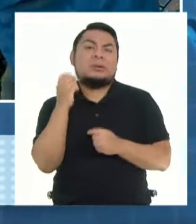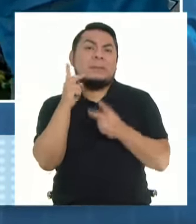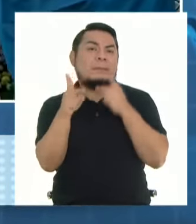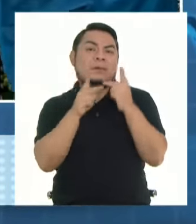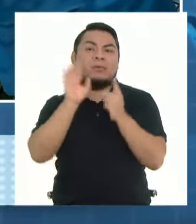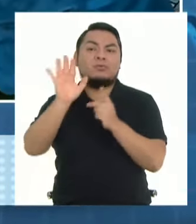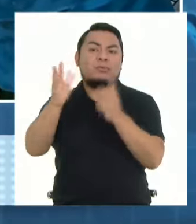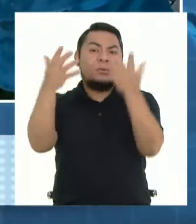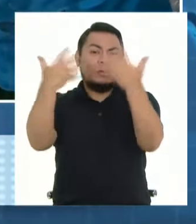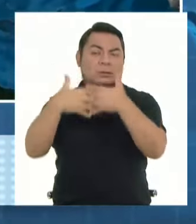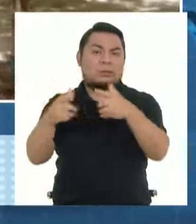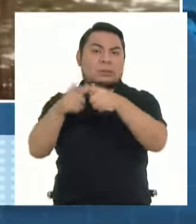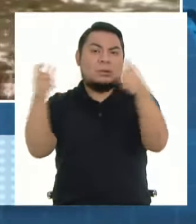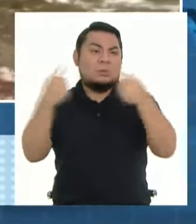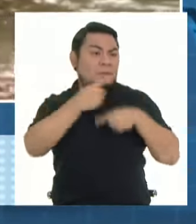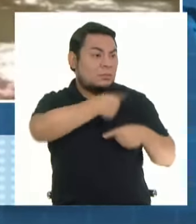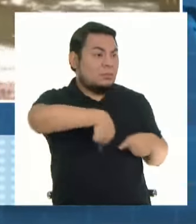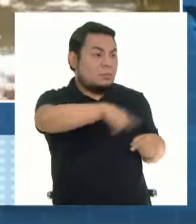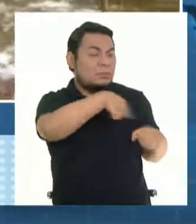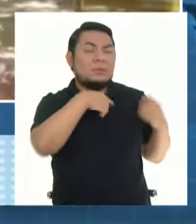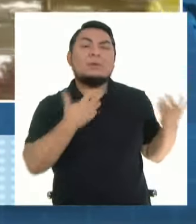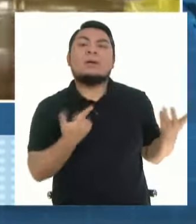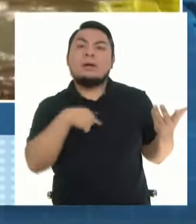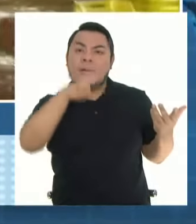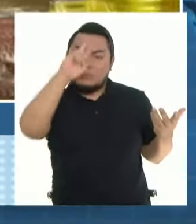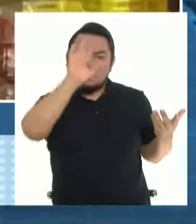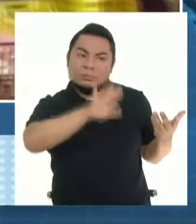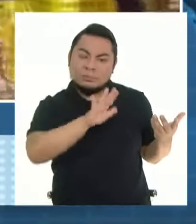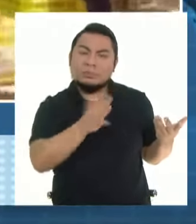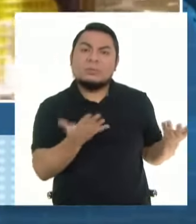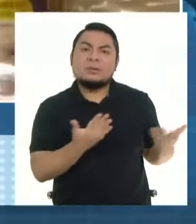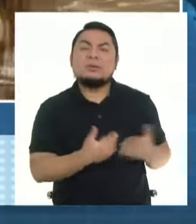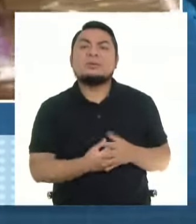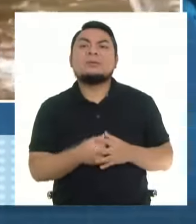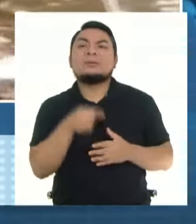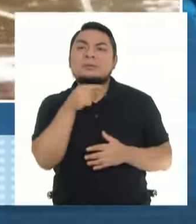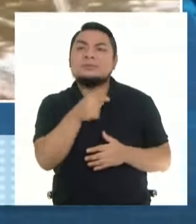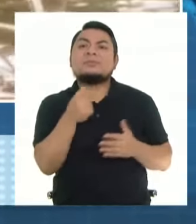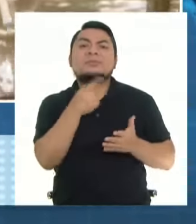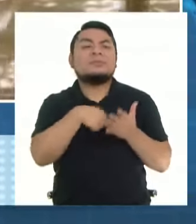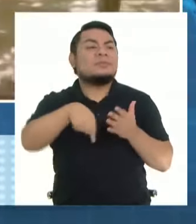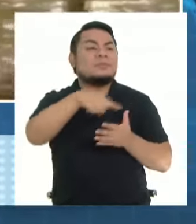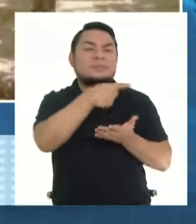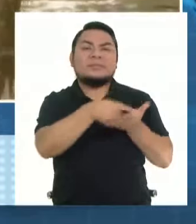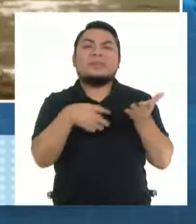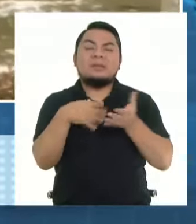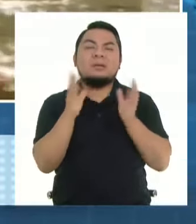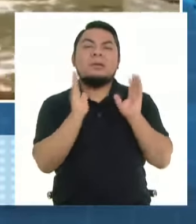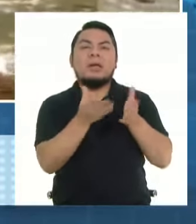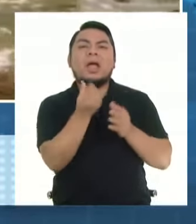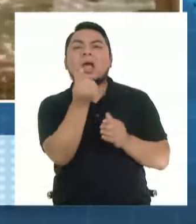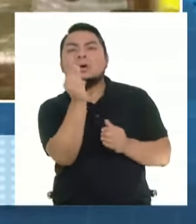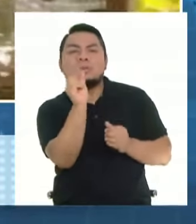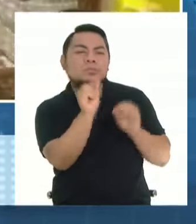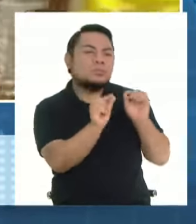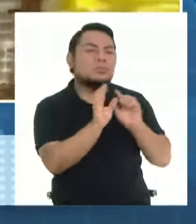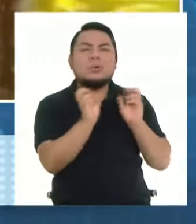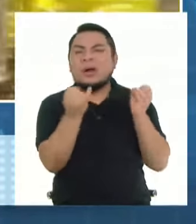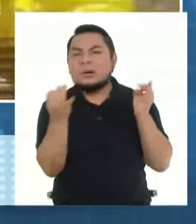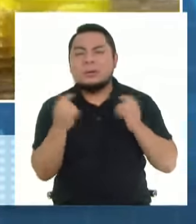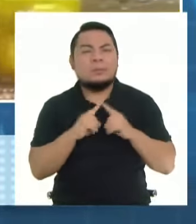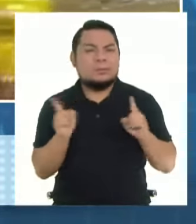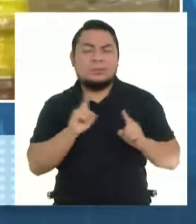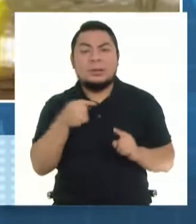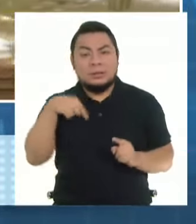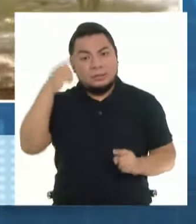pero señores, nosotros vamos de comer al Perú, bueno, bonito y barato. ¿Y para nosotros qué hay? Entonces pensamos que en el gobierno de